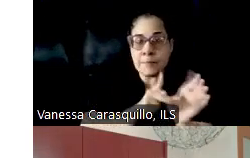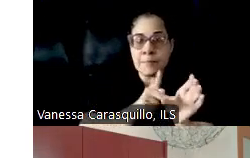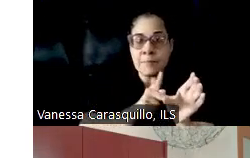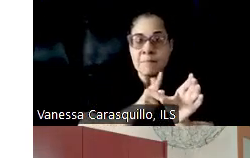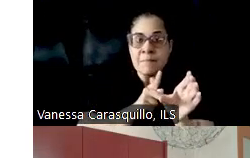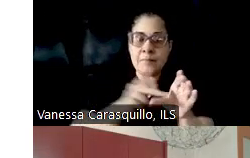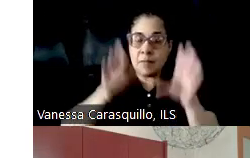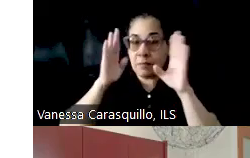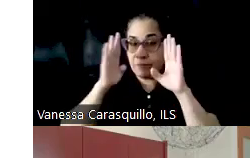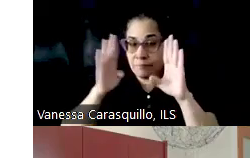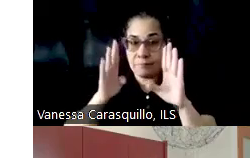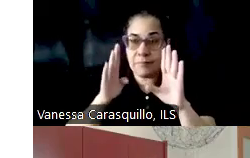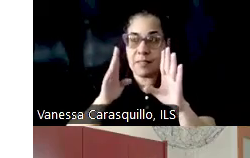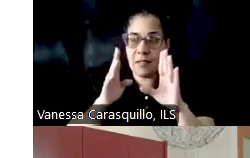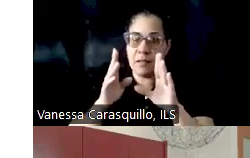años.